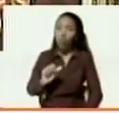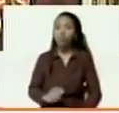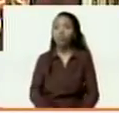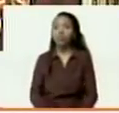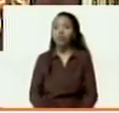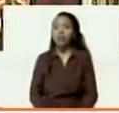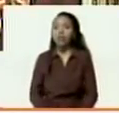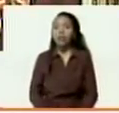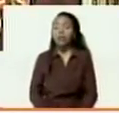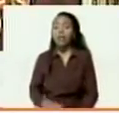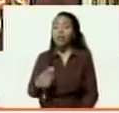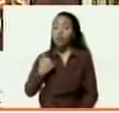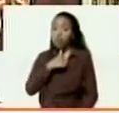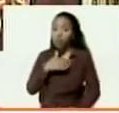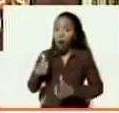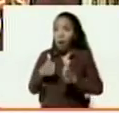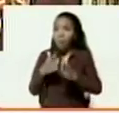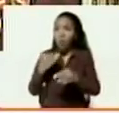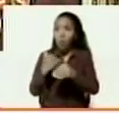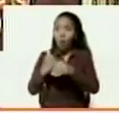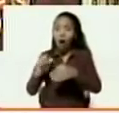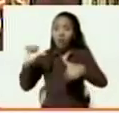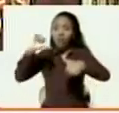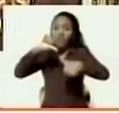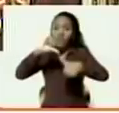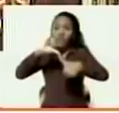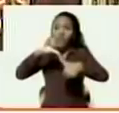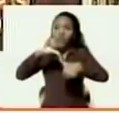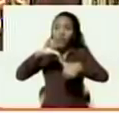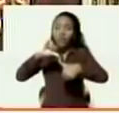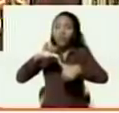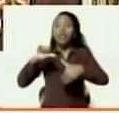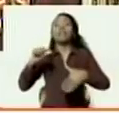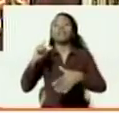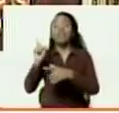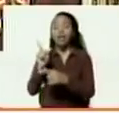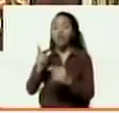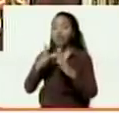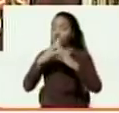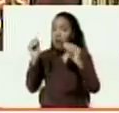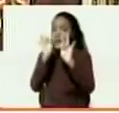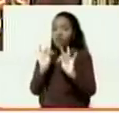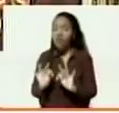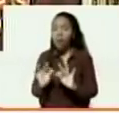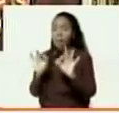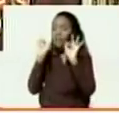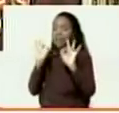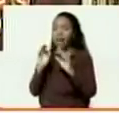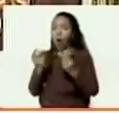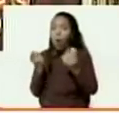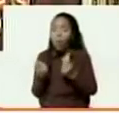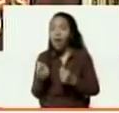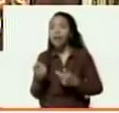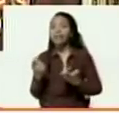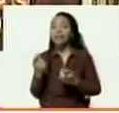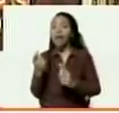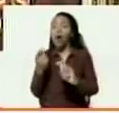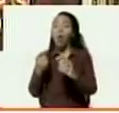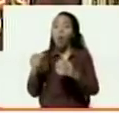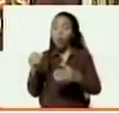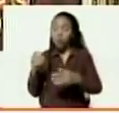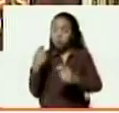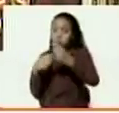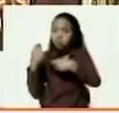es estrechar profundamente las relaciones de todo tipo, pero especialmente económicas, financieras, comerciales con